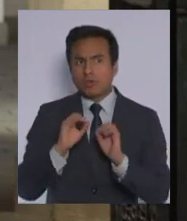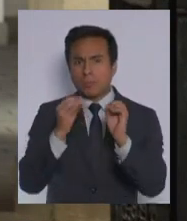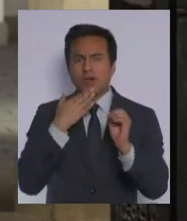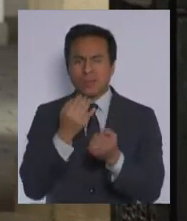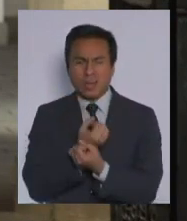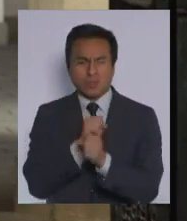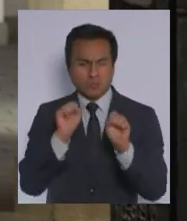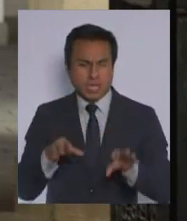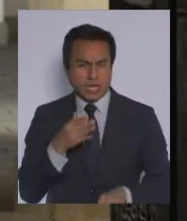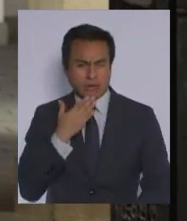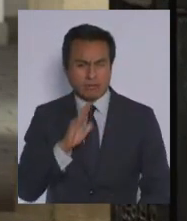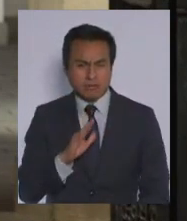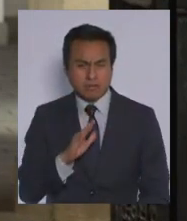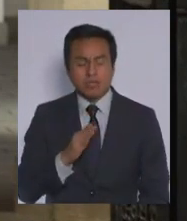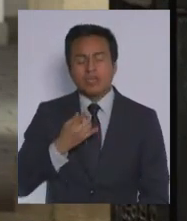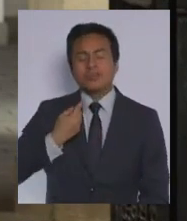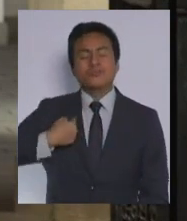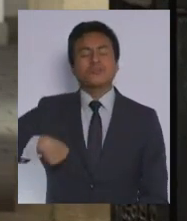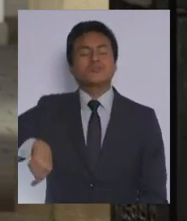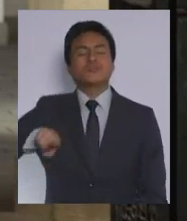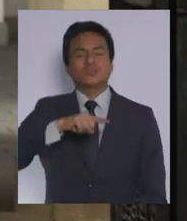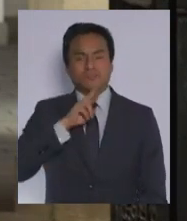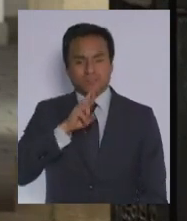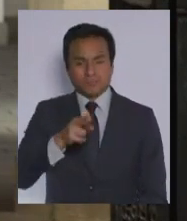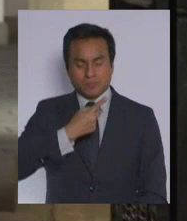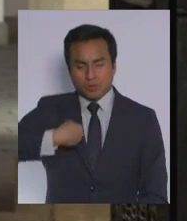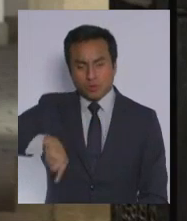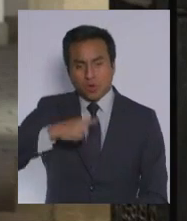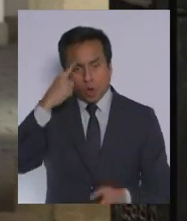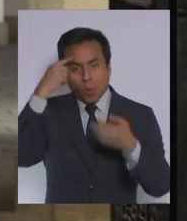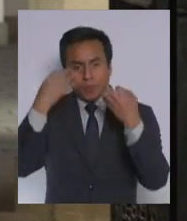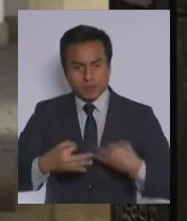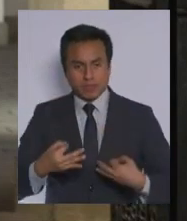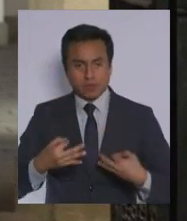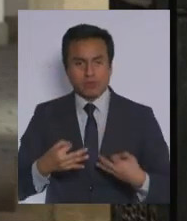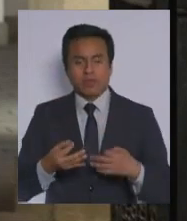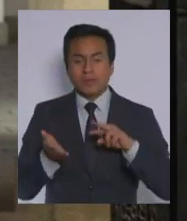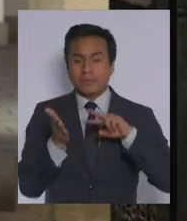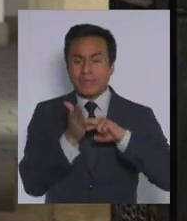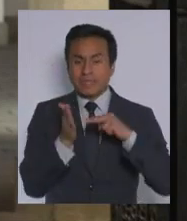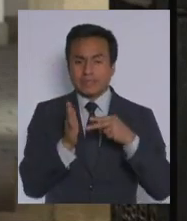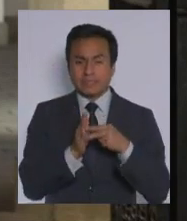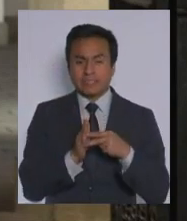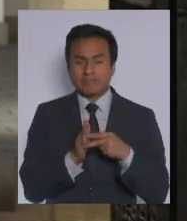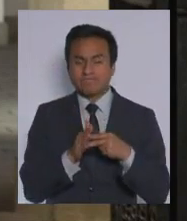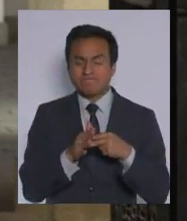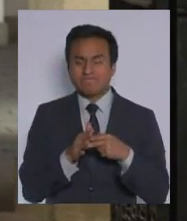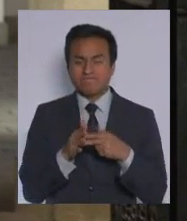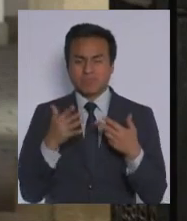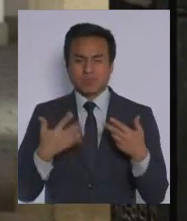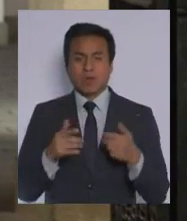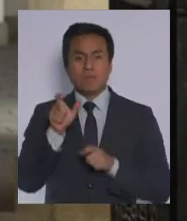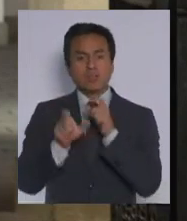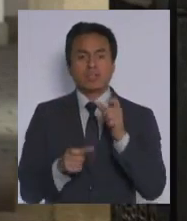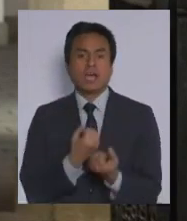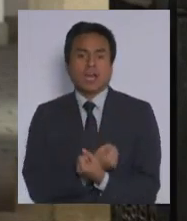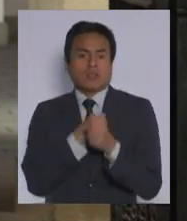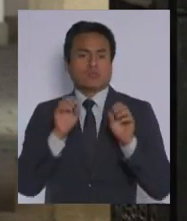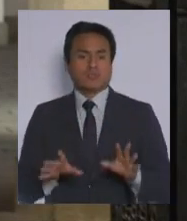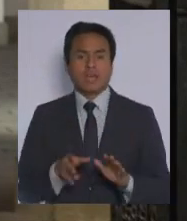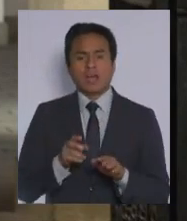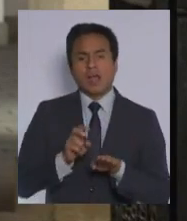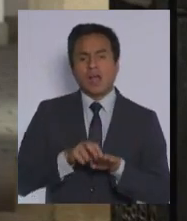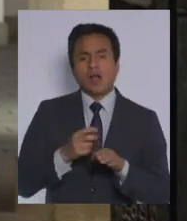renunciar nosotros estamos convencidos que las crisis las personas no renuncian y